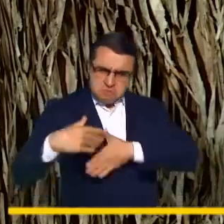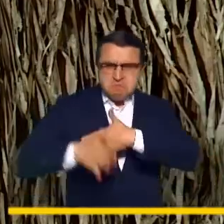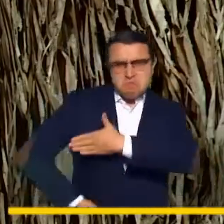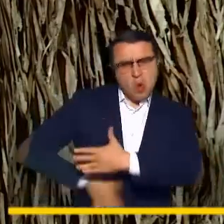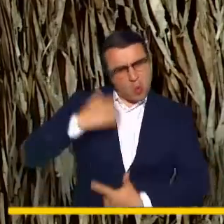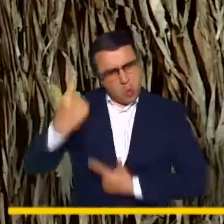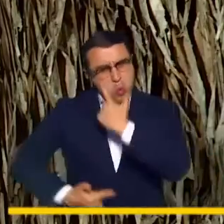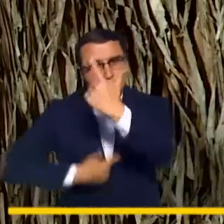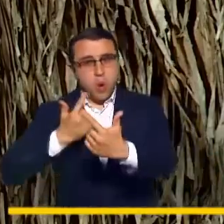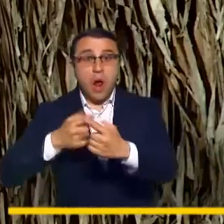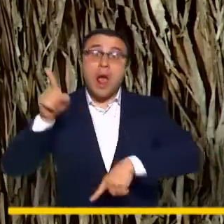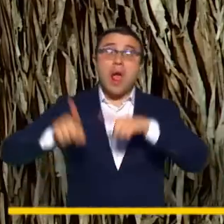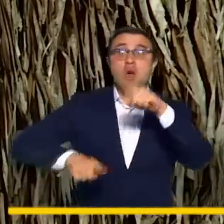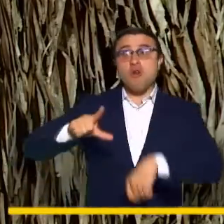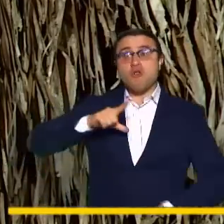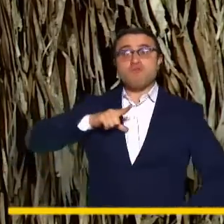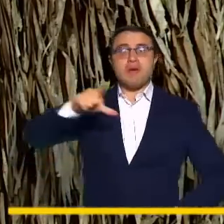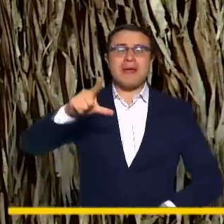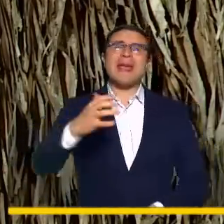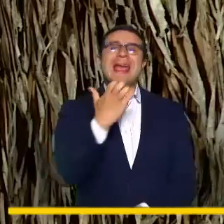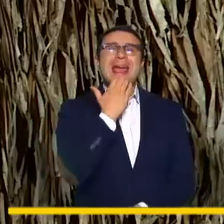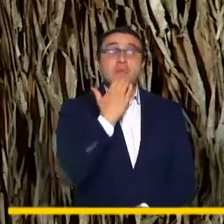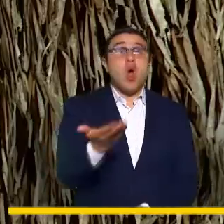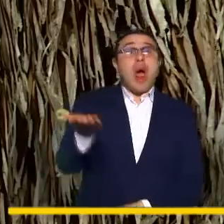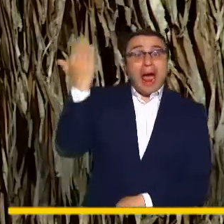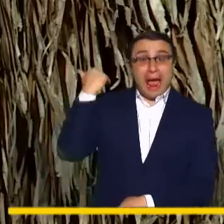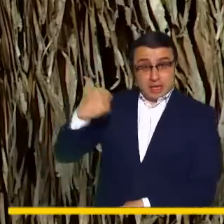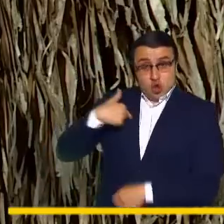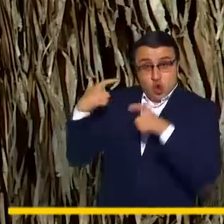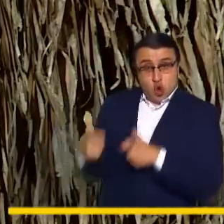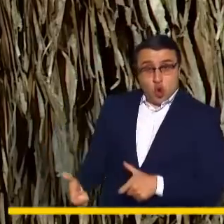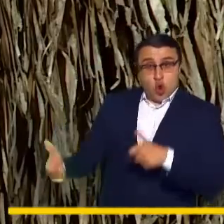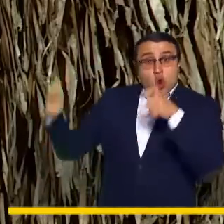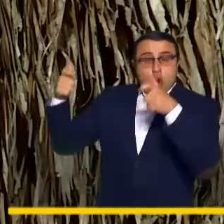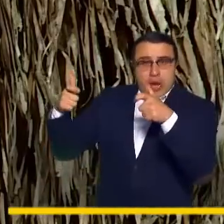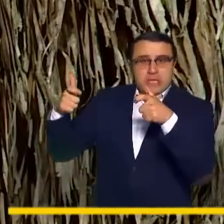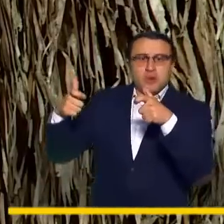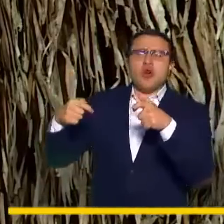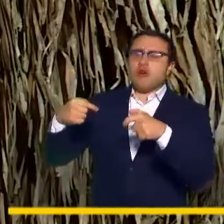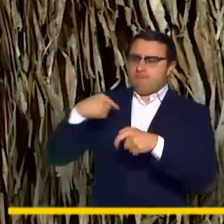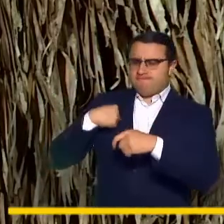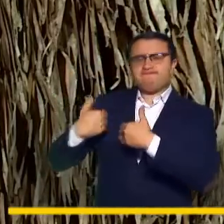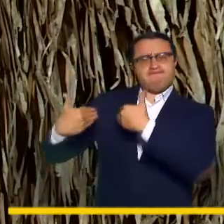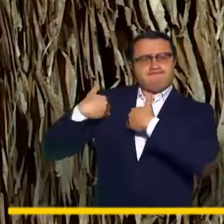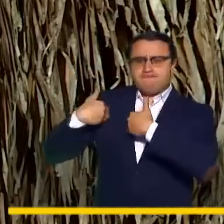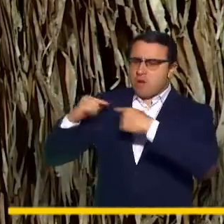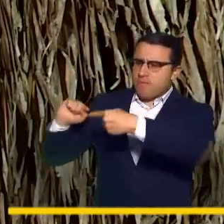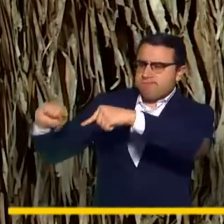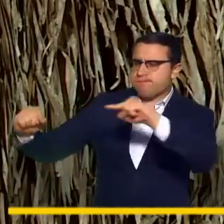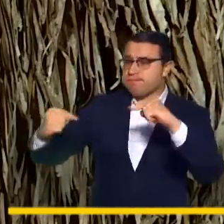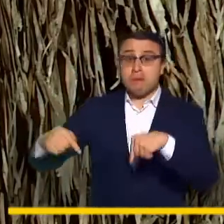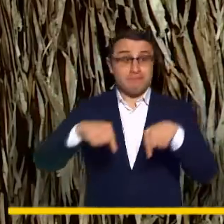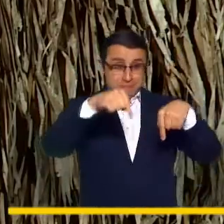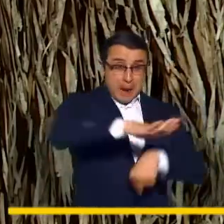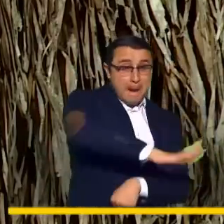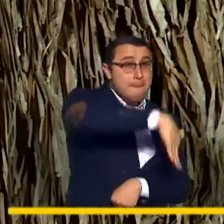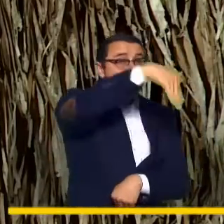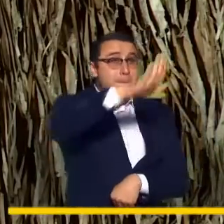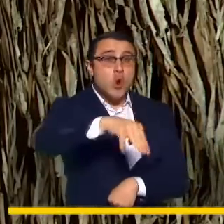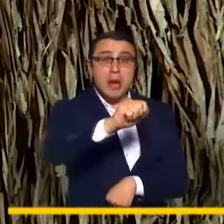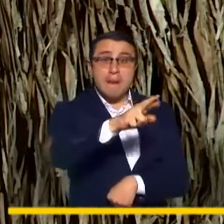de dirigentes, porque a mí me tocó hacer el debate de las masacres de los Montes de María en el Congreso de la